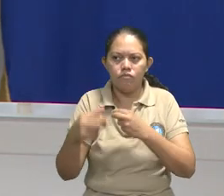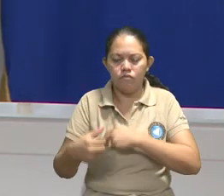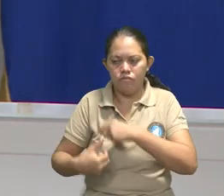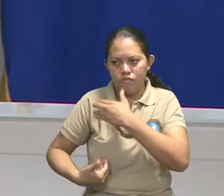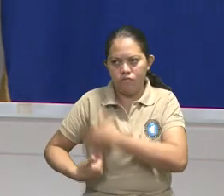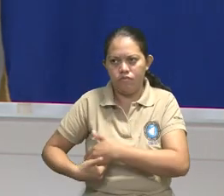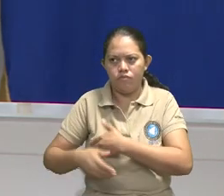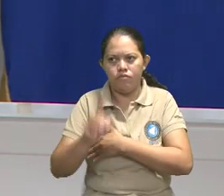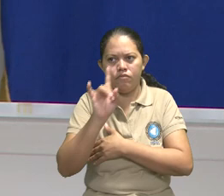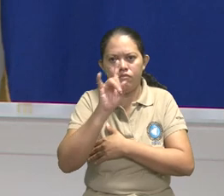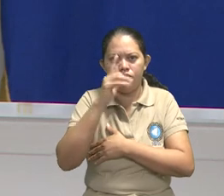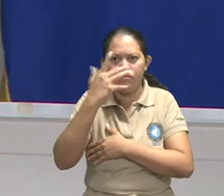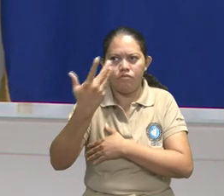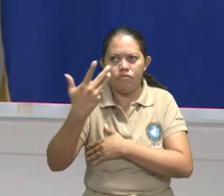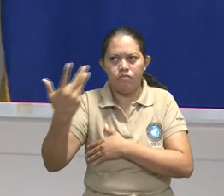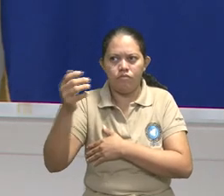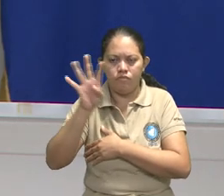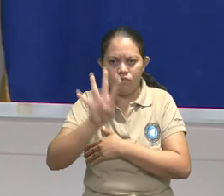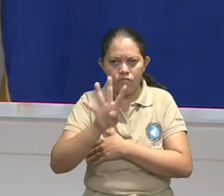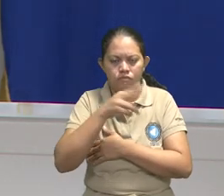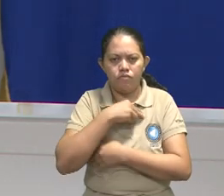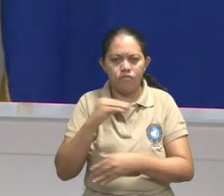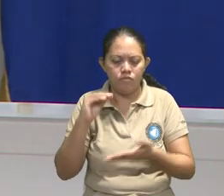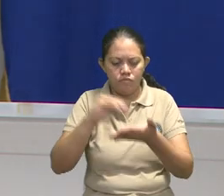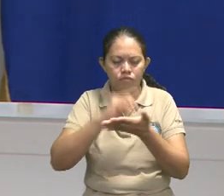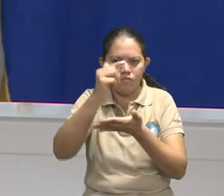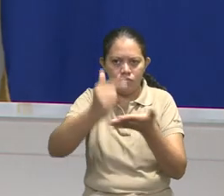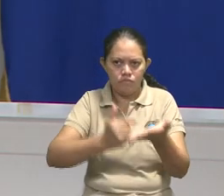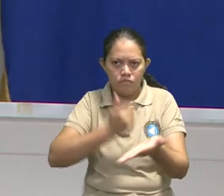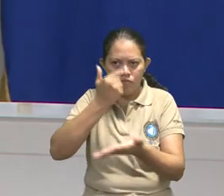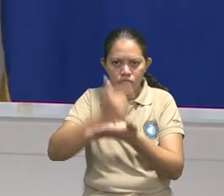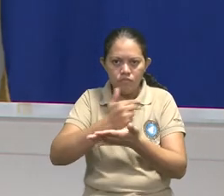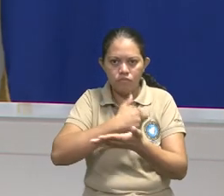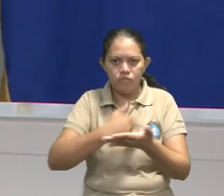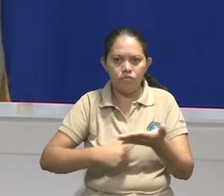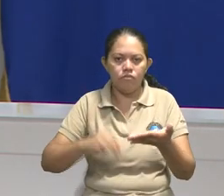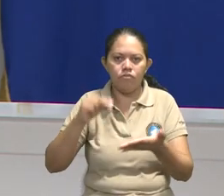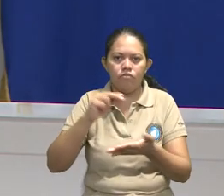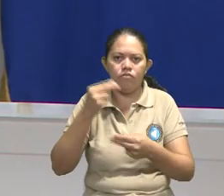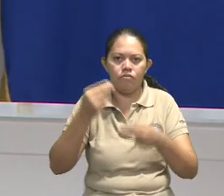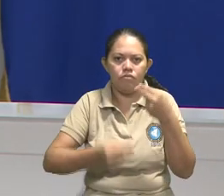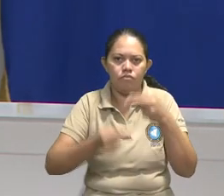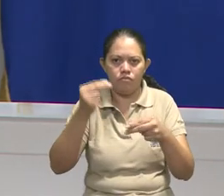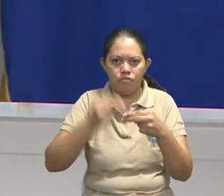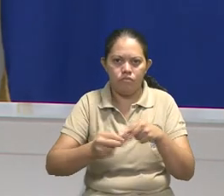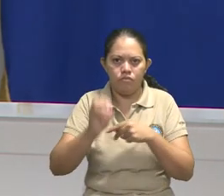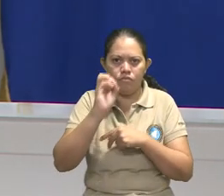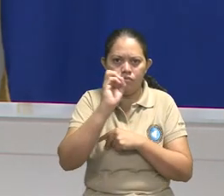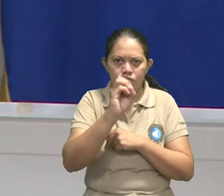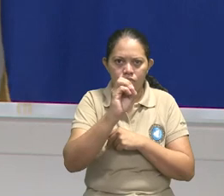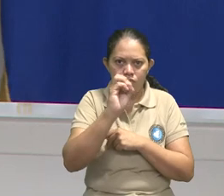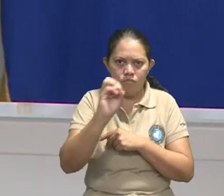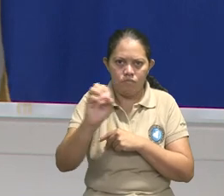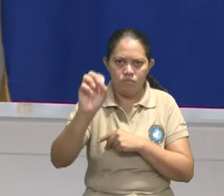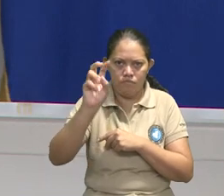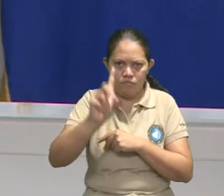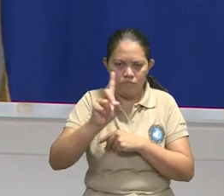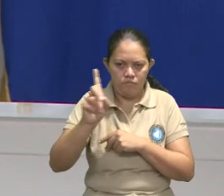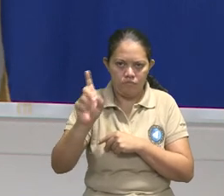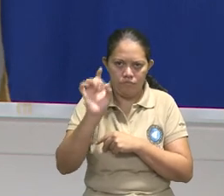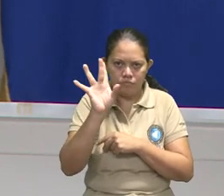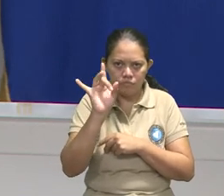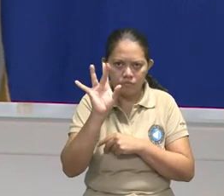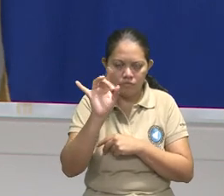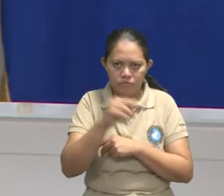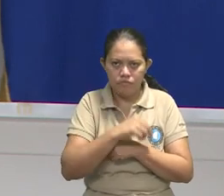año 1994 y publicada en la Gaceta Diario Oficial número 111, el 15